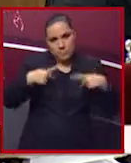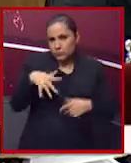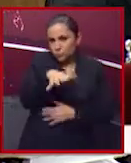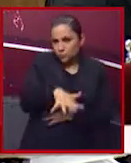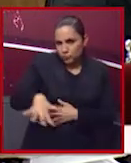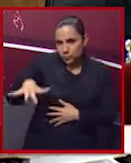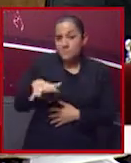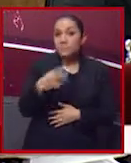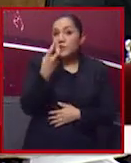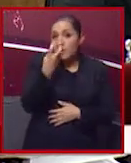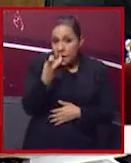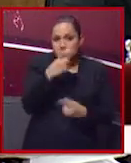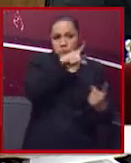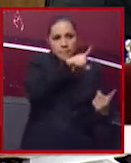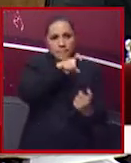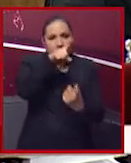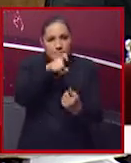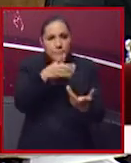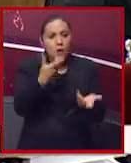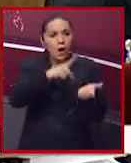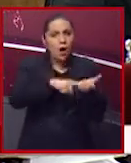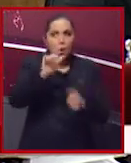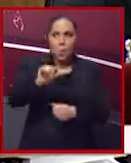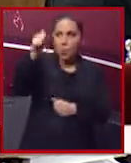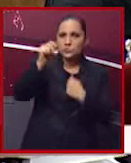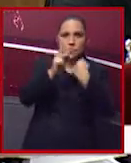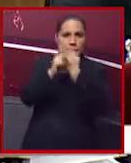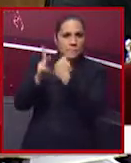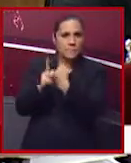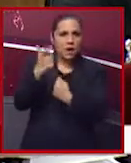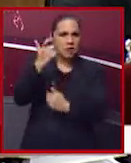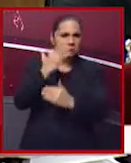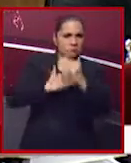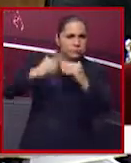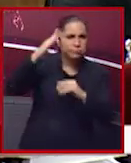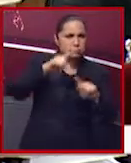alcanzar niveles de recaudación equiparables a los países más avanzados.